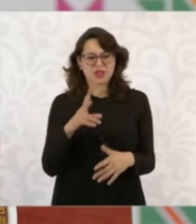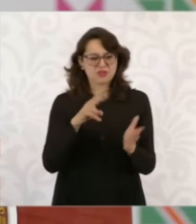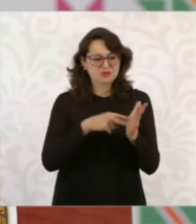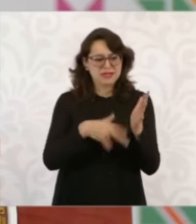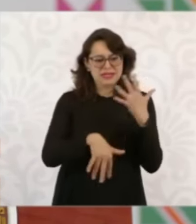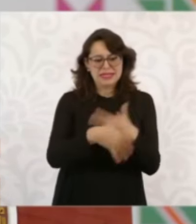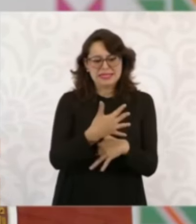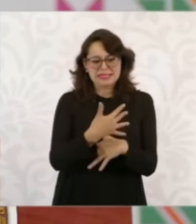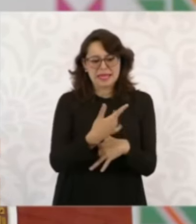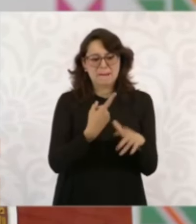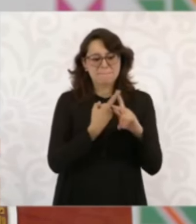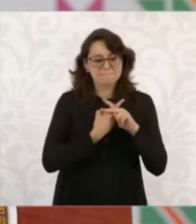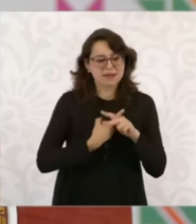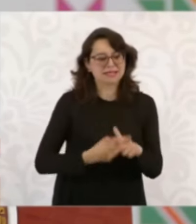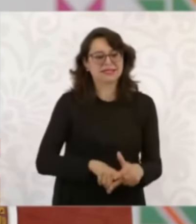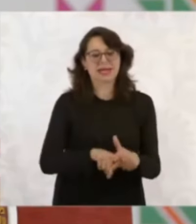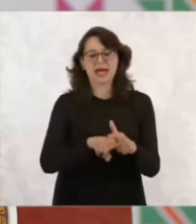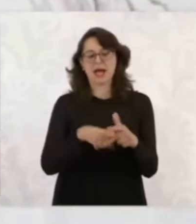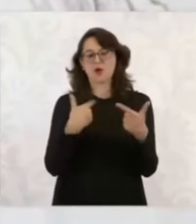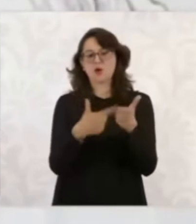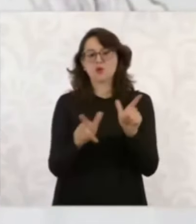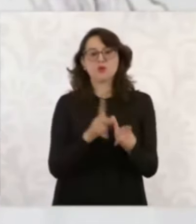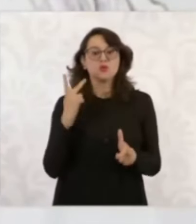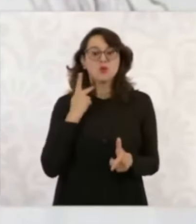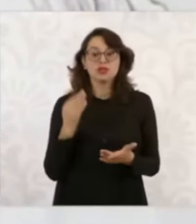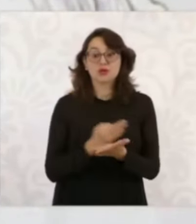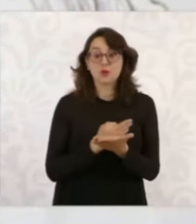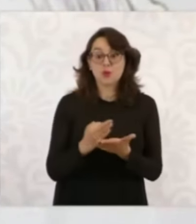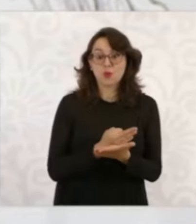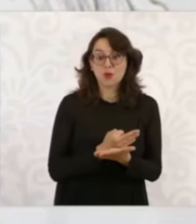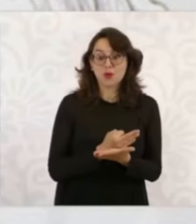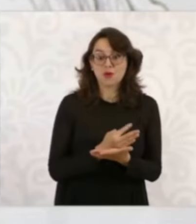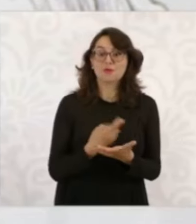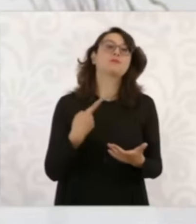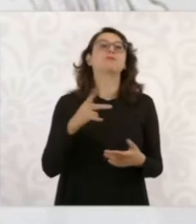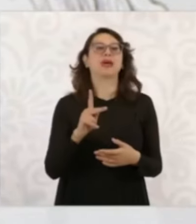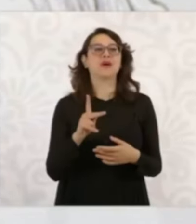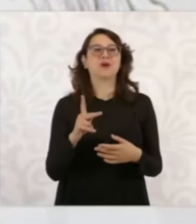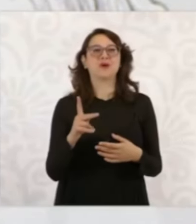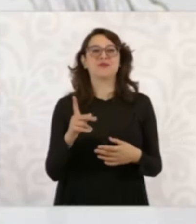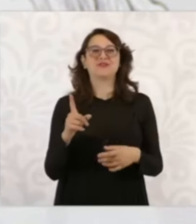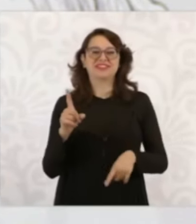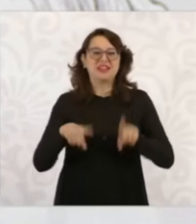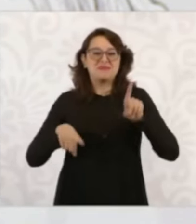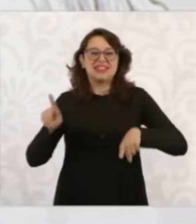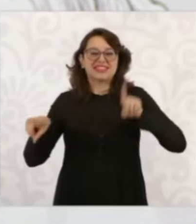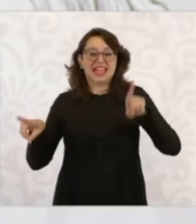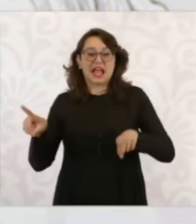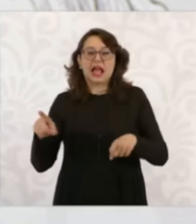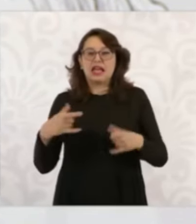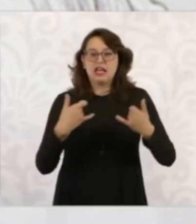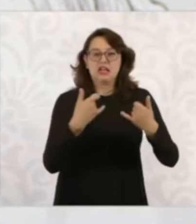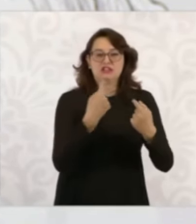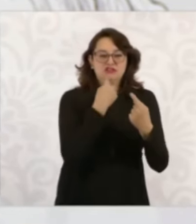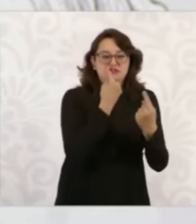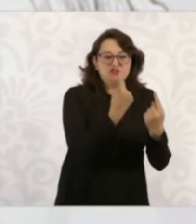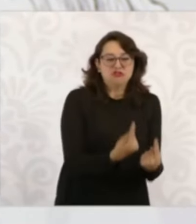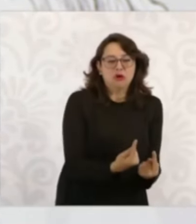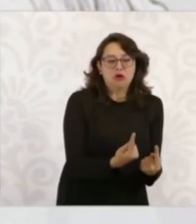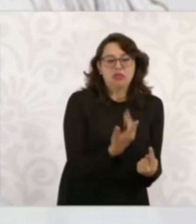elección. Pero valora uno los tiempos de una manera distinta, a partir de la edad que uno tiene,